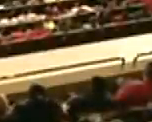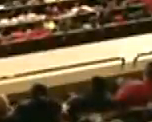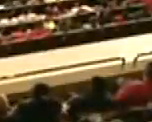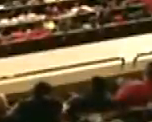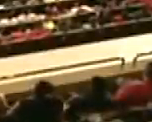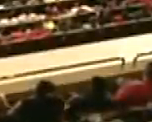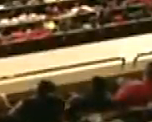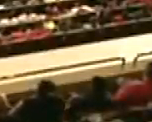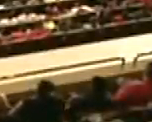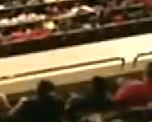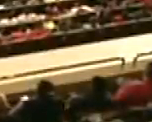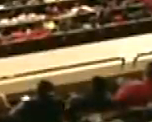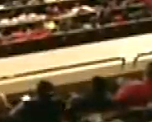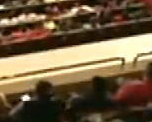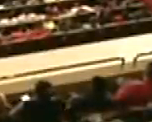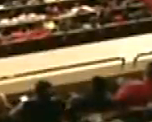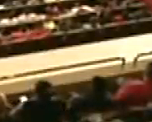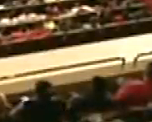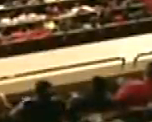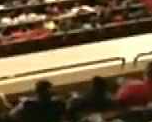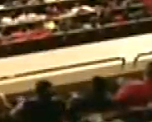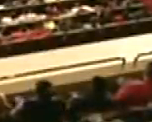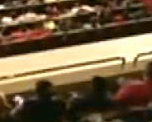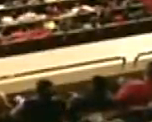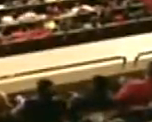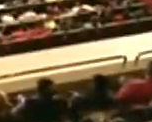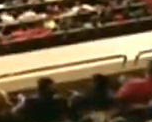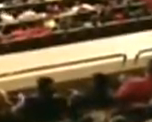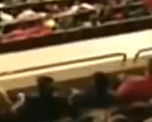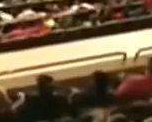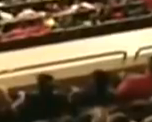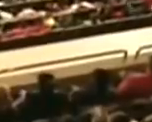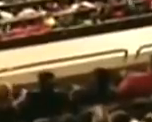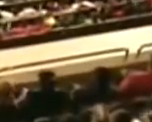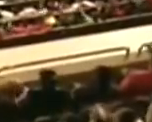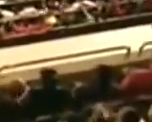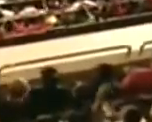quinto congreso del PSUT. Arranca el quinto congreso del PSUT.